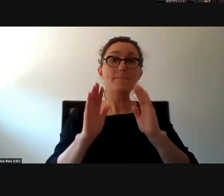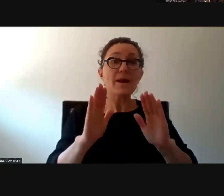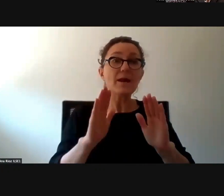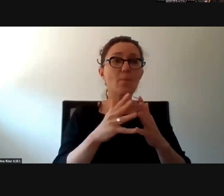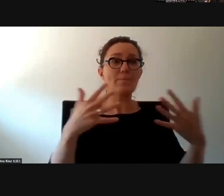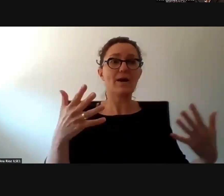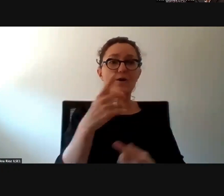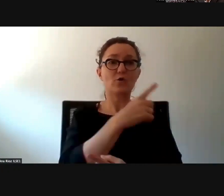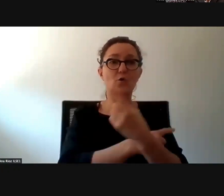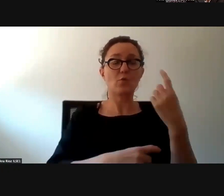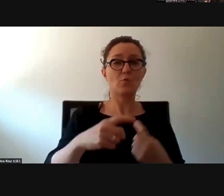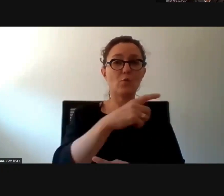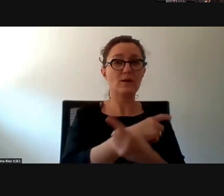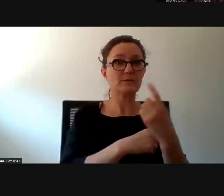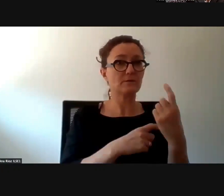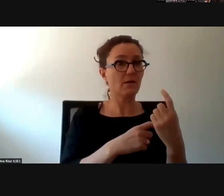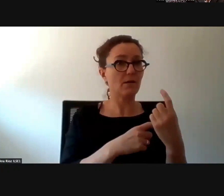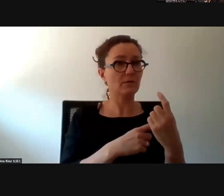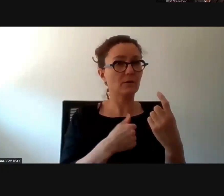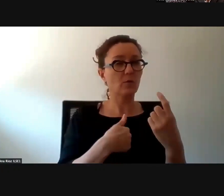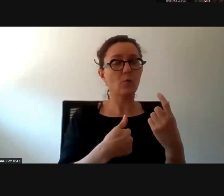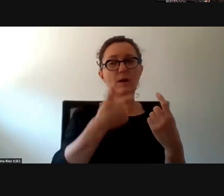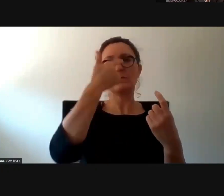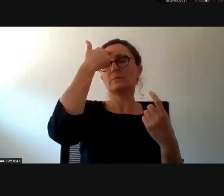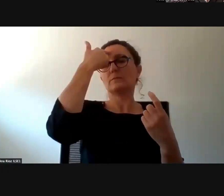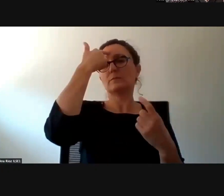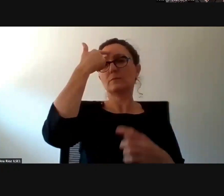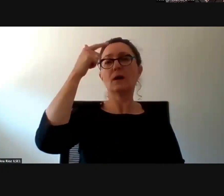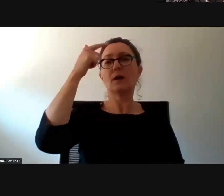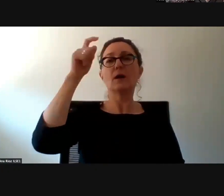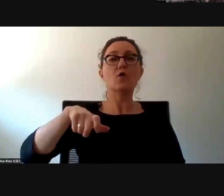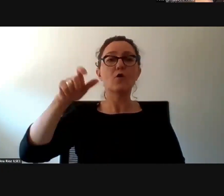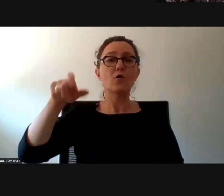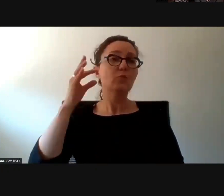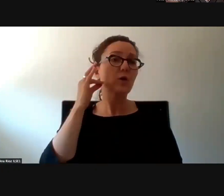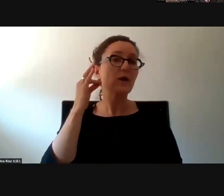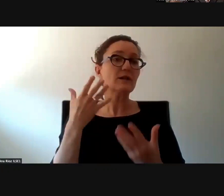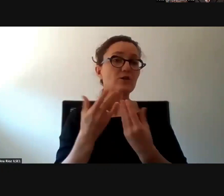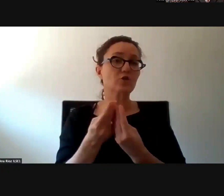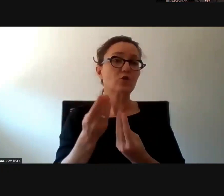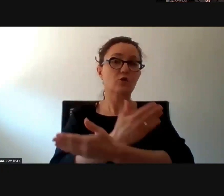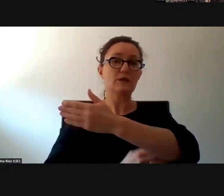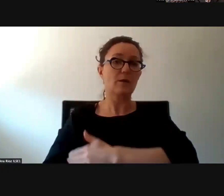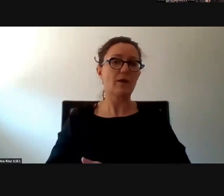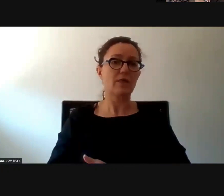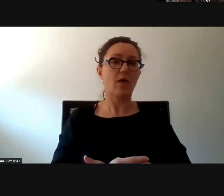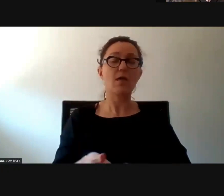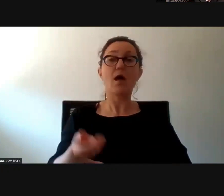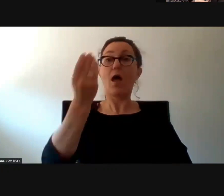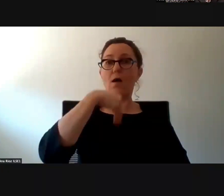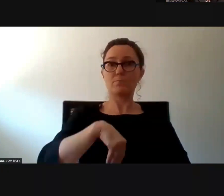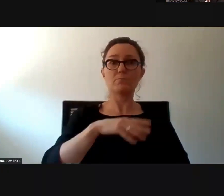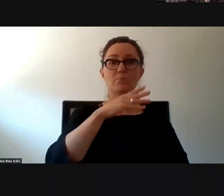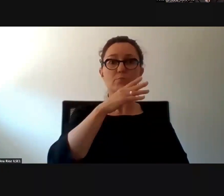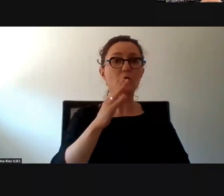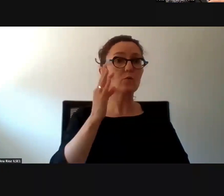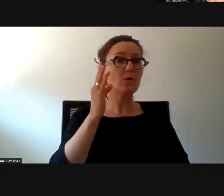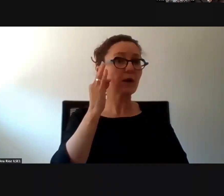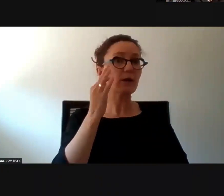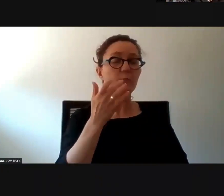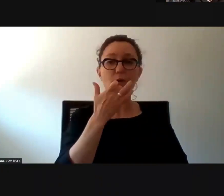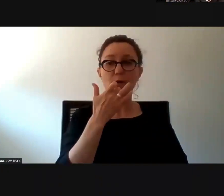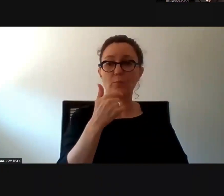ha tenido en cuenta a las mujeres con discapacidad. En el momento que una mujer ha comentado que tiene una